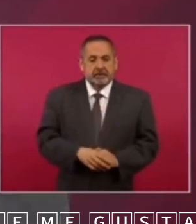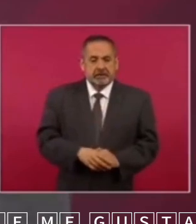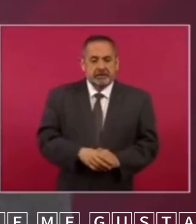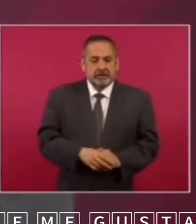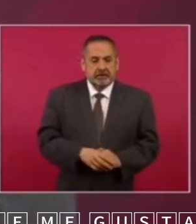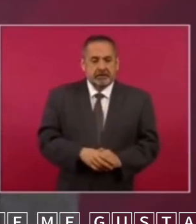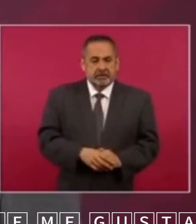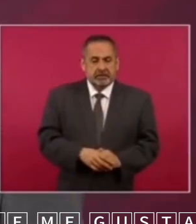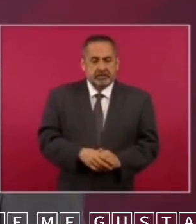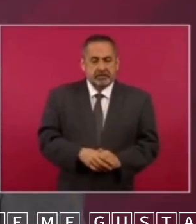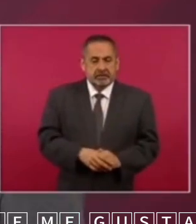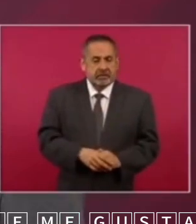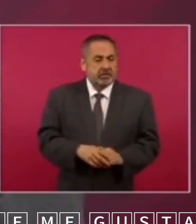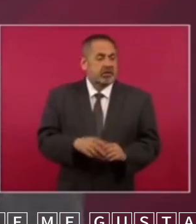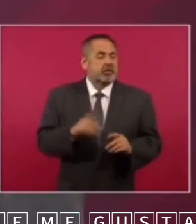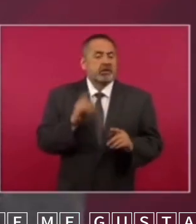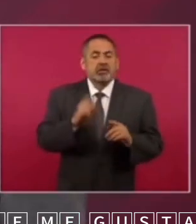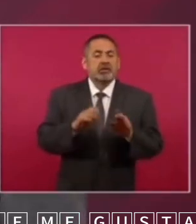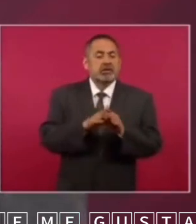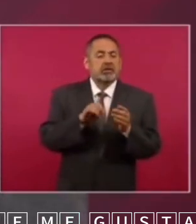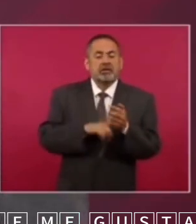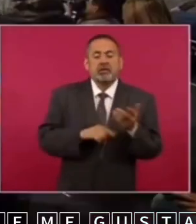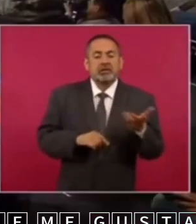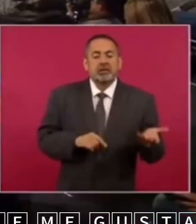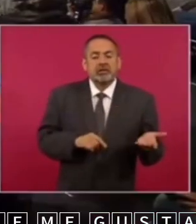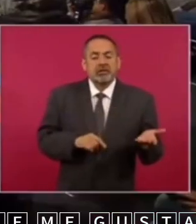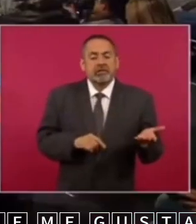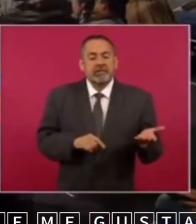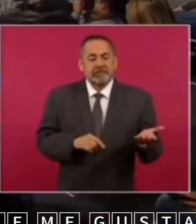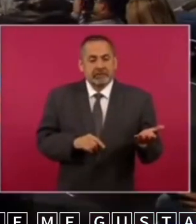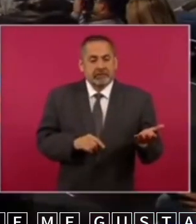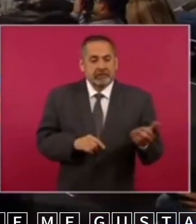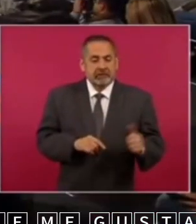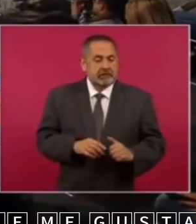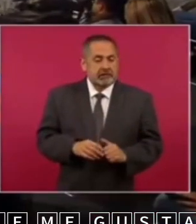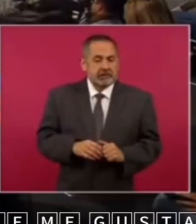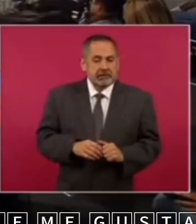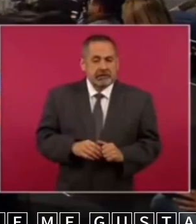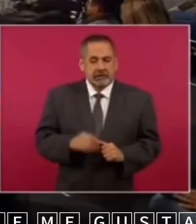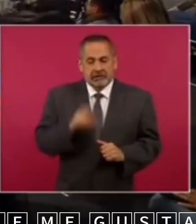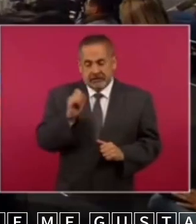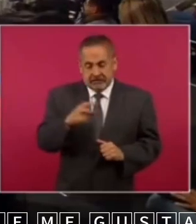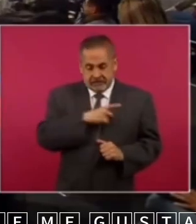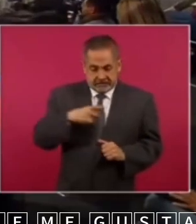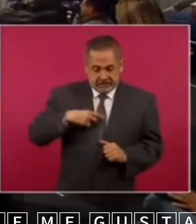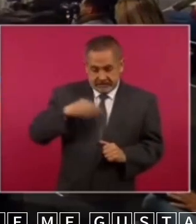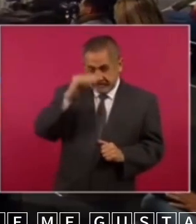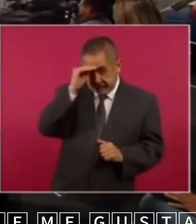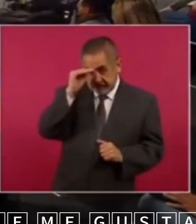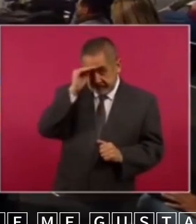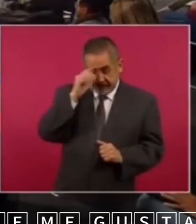Porque al final de cuentas, lo que debe